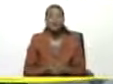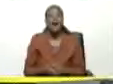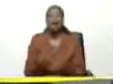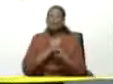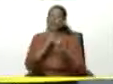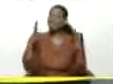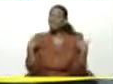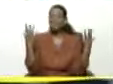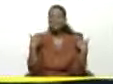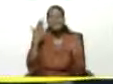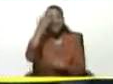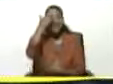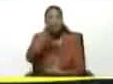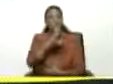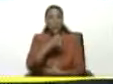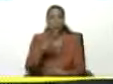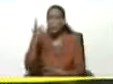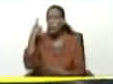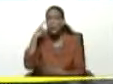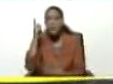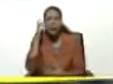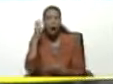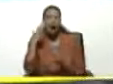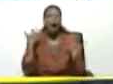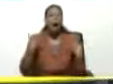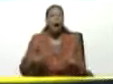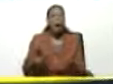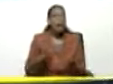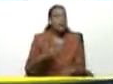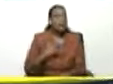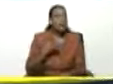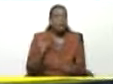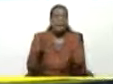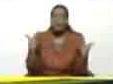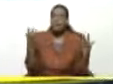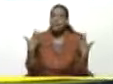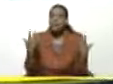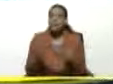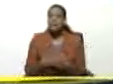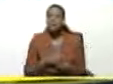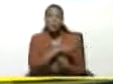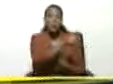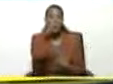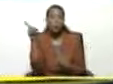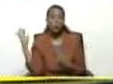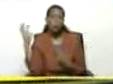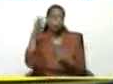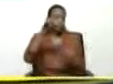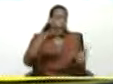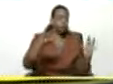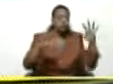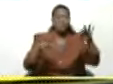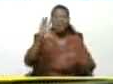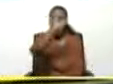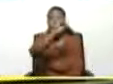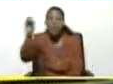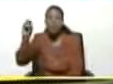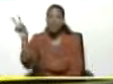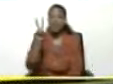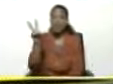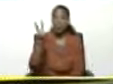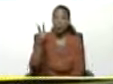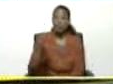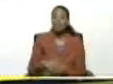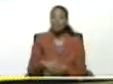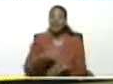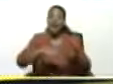una gran alegría además que vengan jóvenes de toda la región Oriental jóvenes